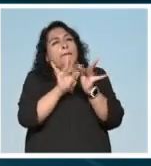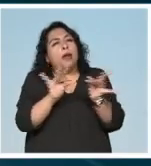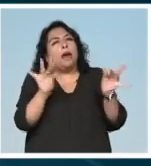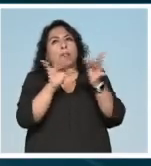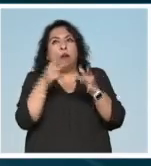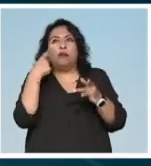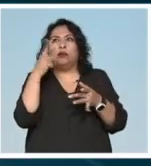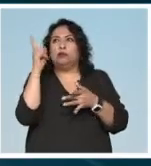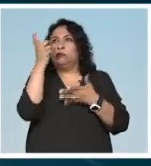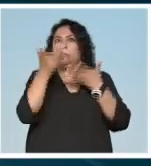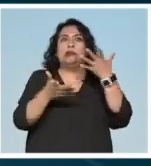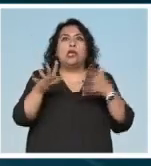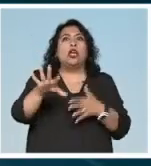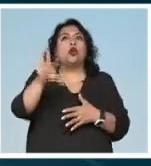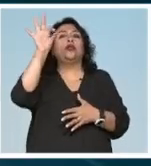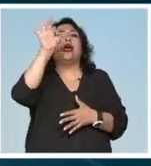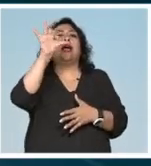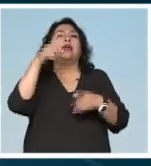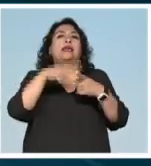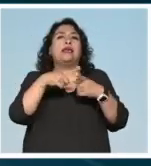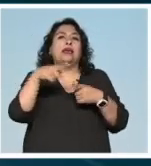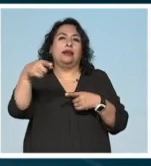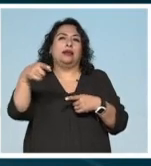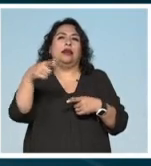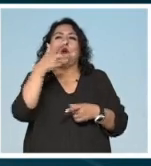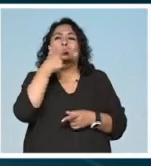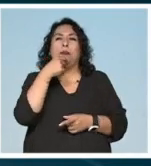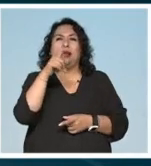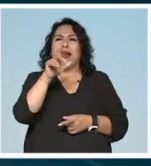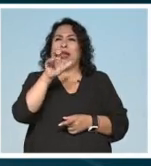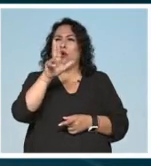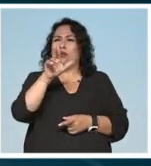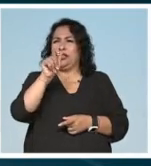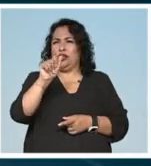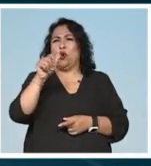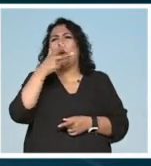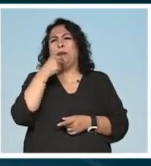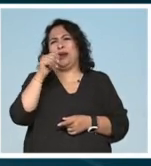dificultades que tuvo para encontrar al anarquista Plotino Rodacanati.